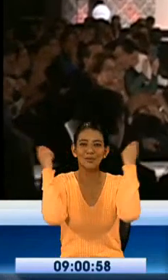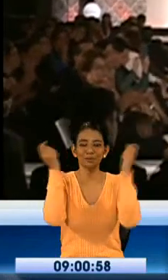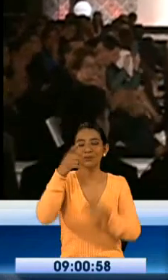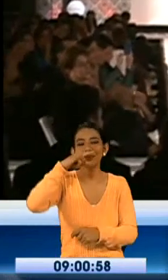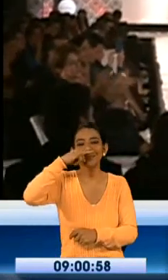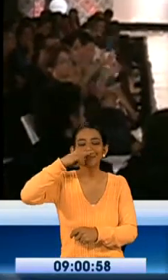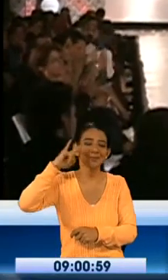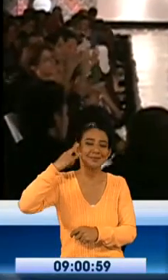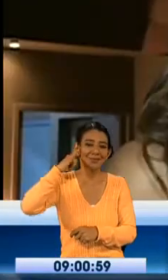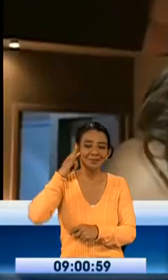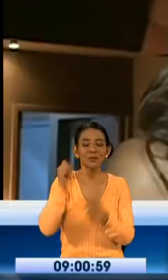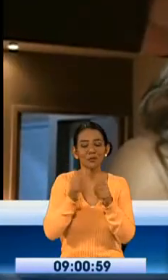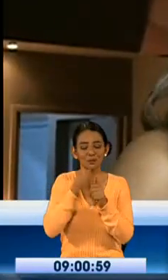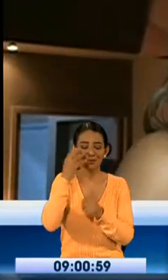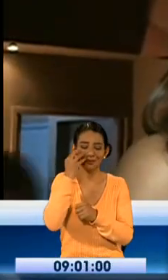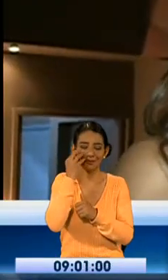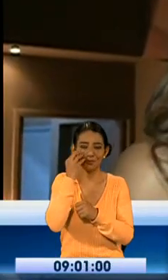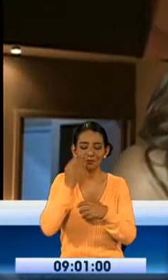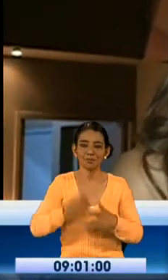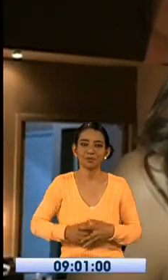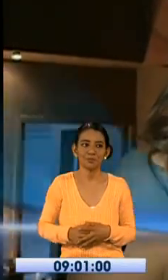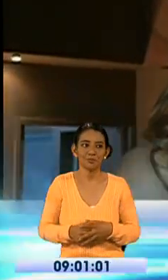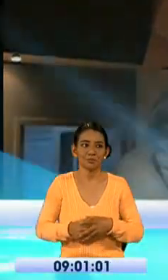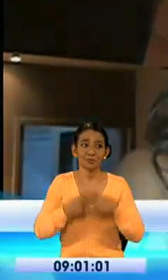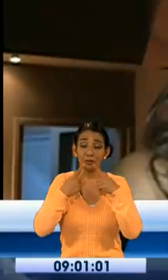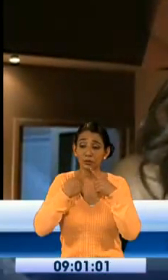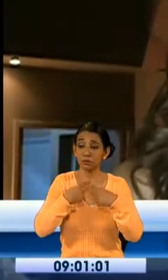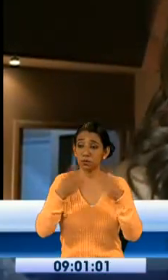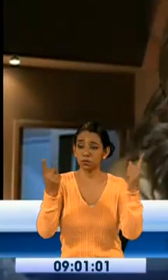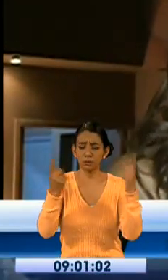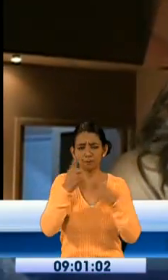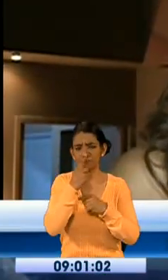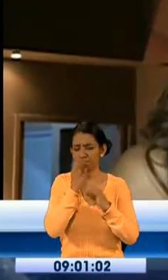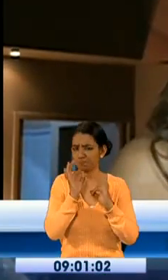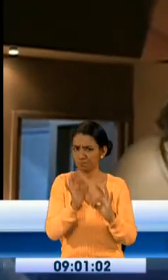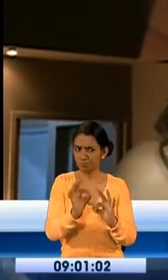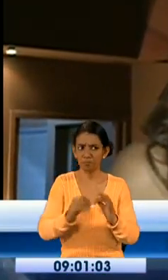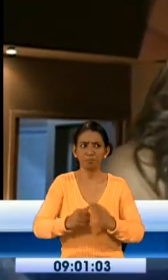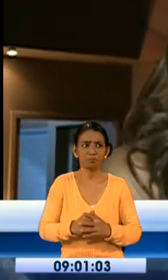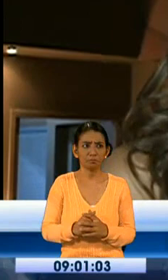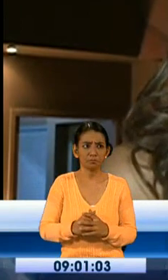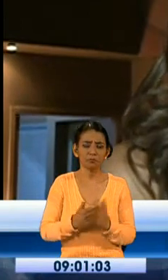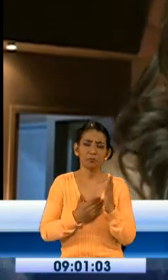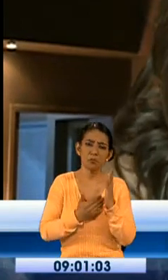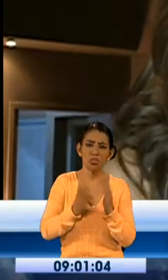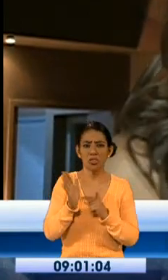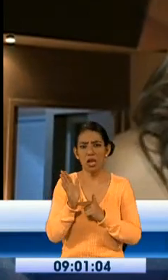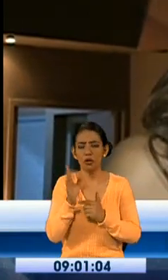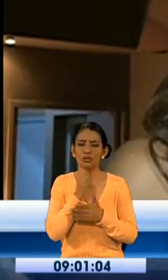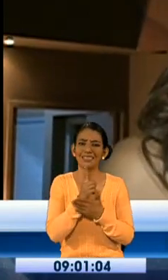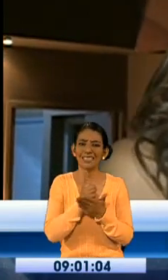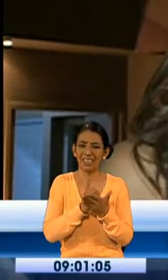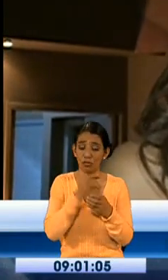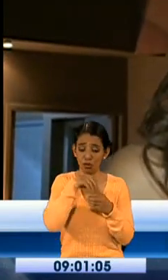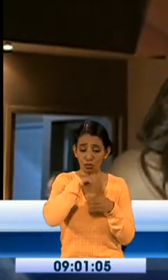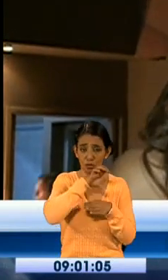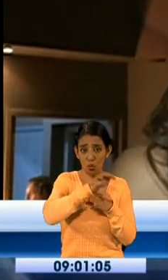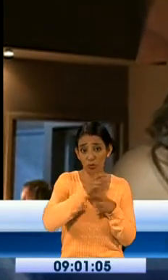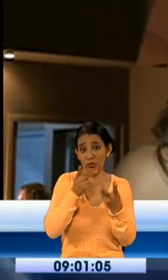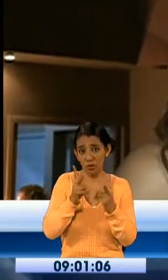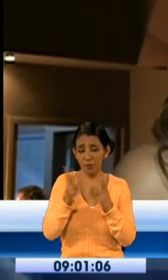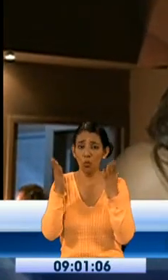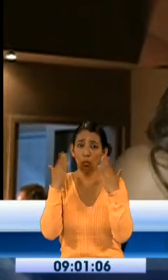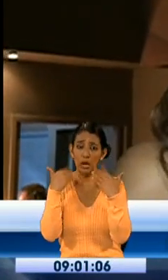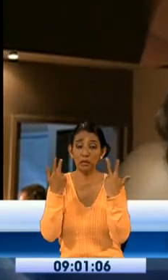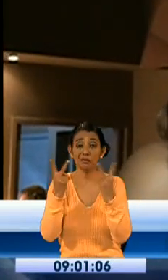con Síndrome de Down. Hemos tenido una convocatoria bastante interesante de modelos, diseñadoras, no solo locales, sino también de Guayaquil, de